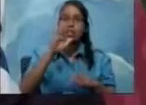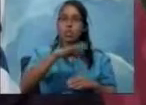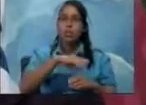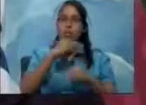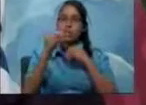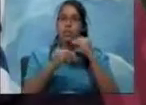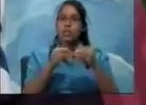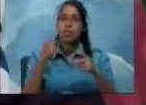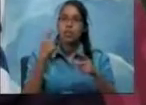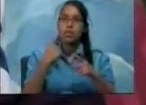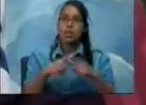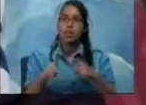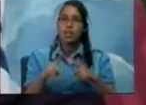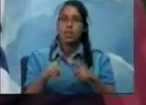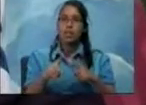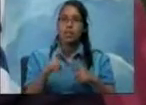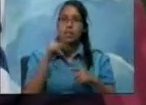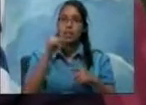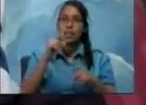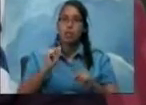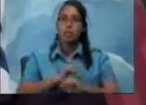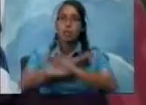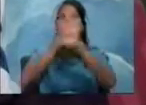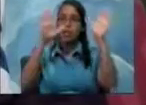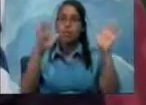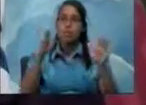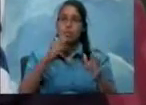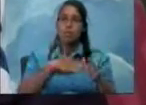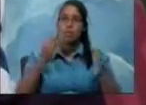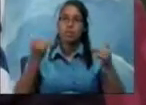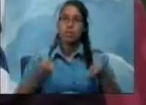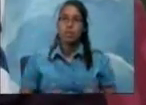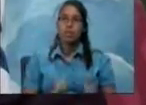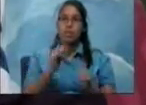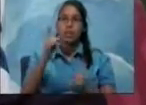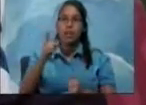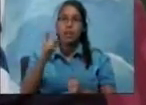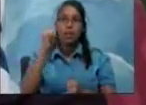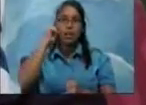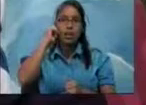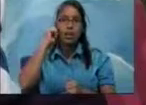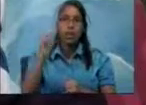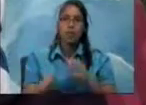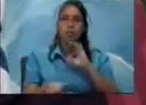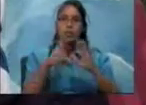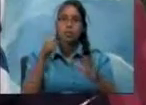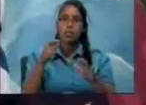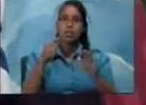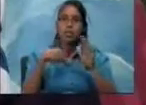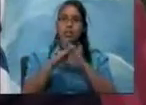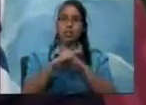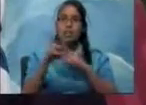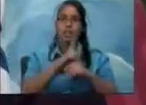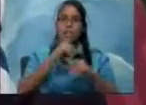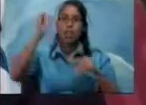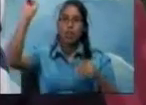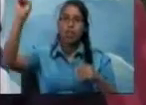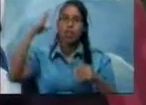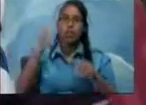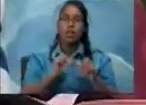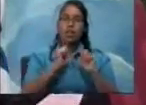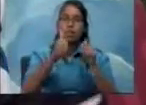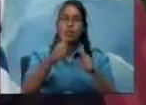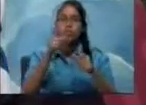hermano pastor el en la mañana mi hija mi hija la mayor iba a dar a luz empezó